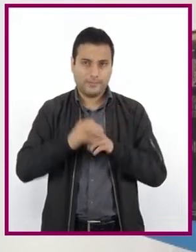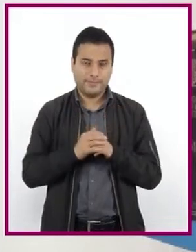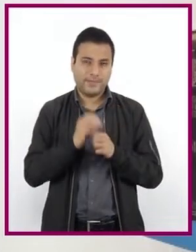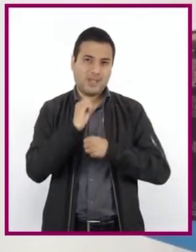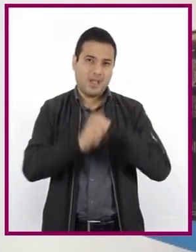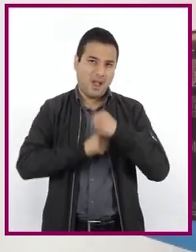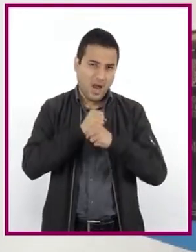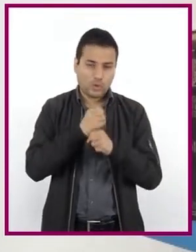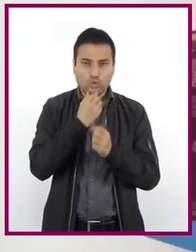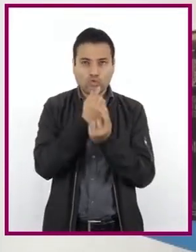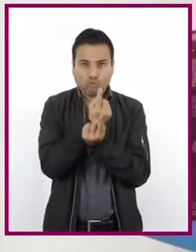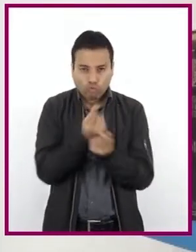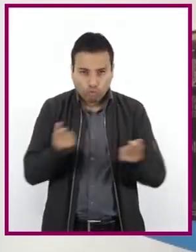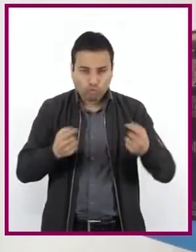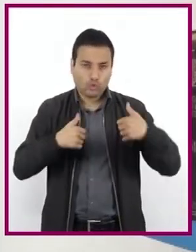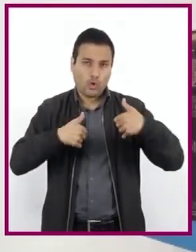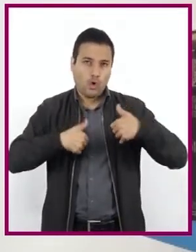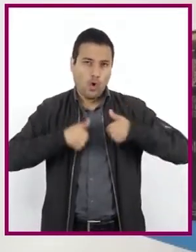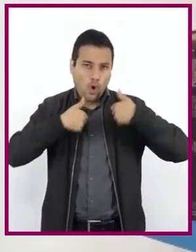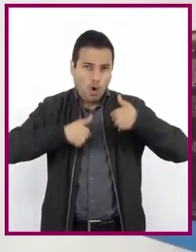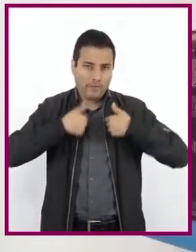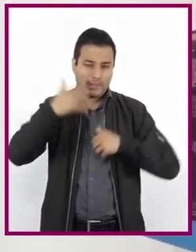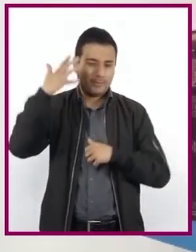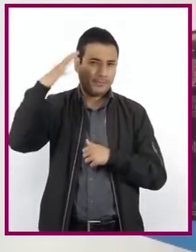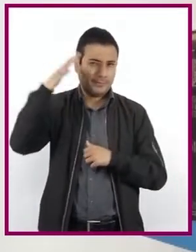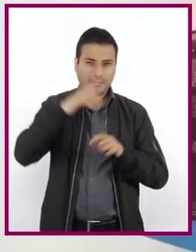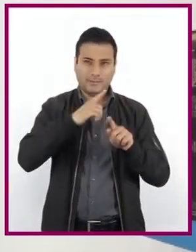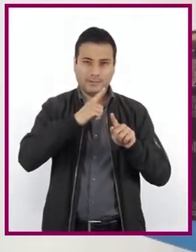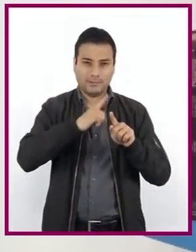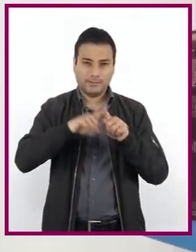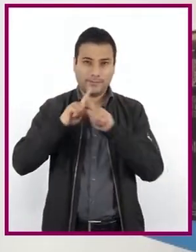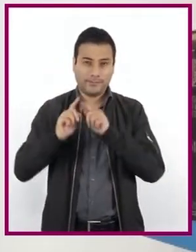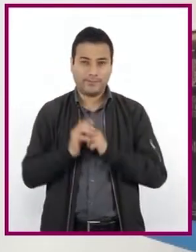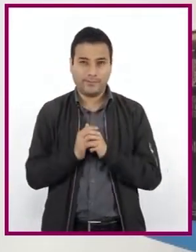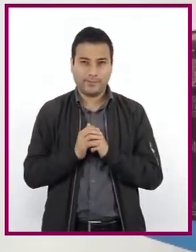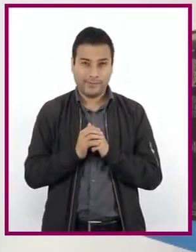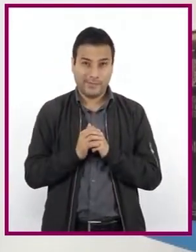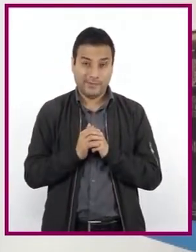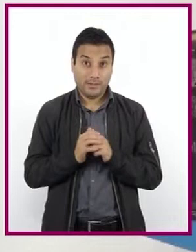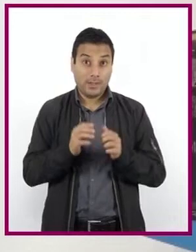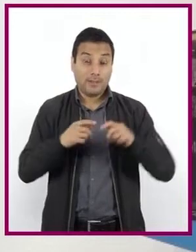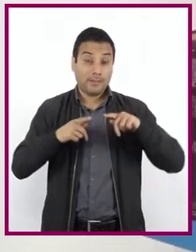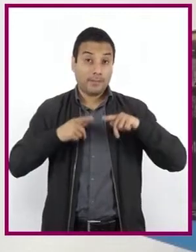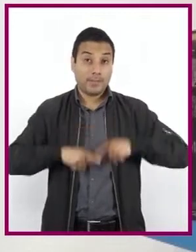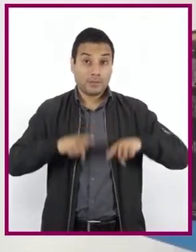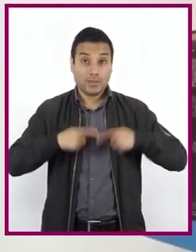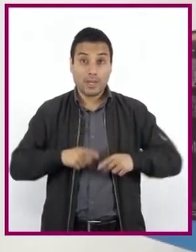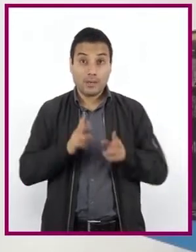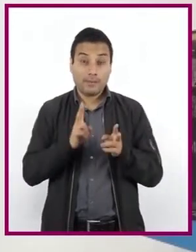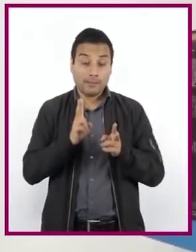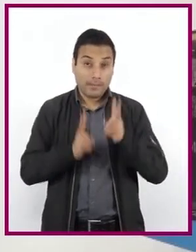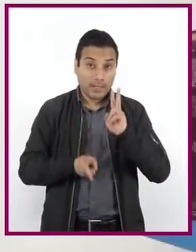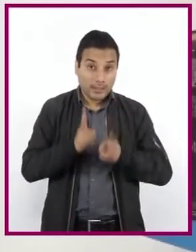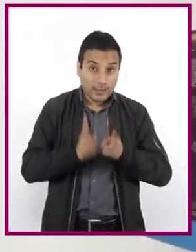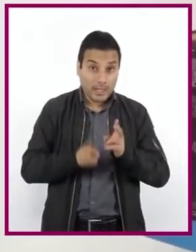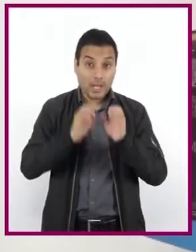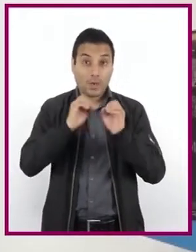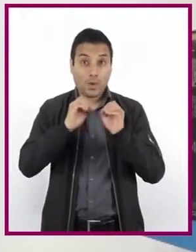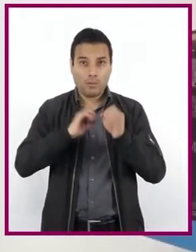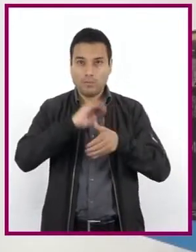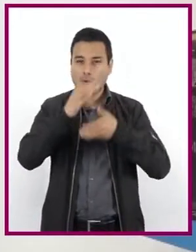edades. Tal cosa inquietaba, tanto por los temas de conversación como por la posibilidad de que